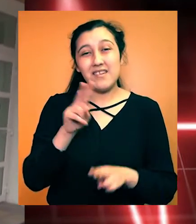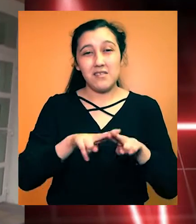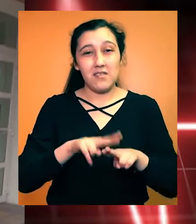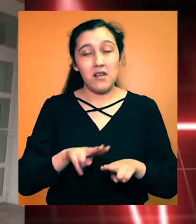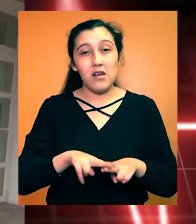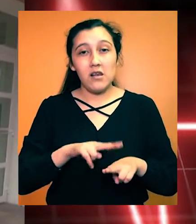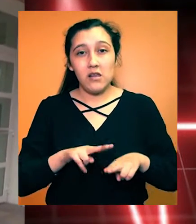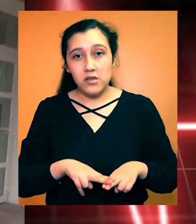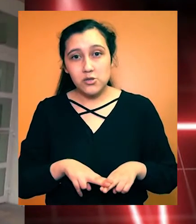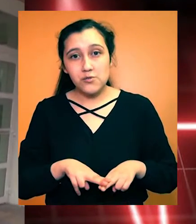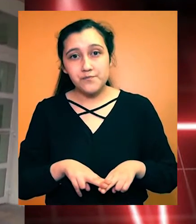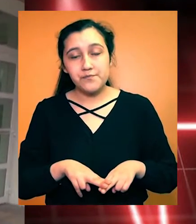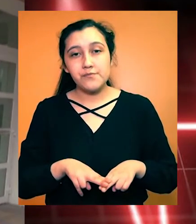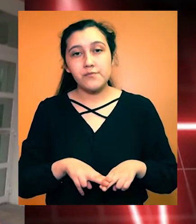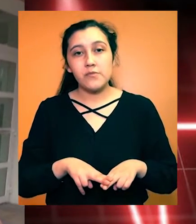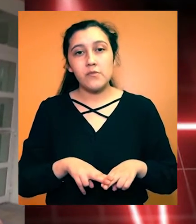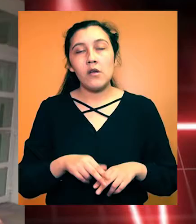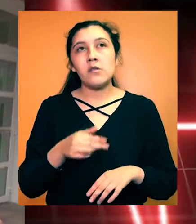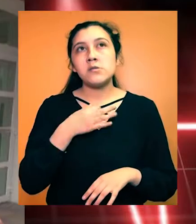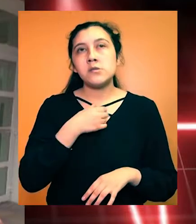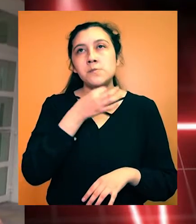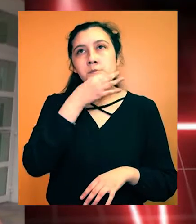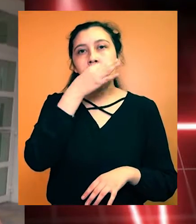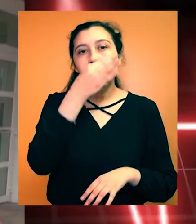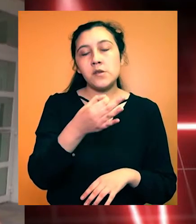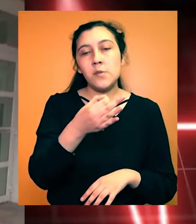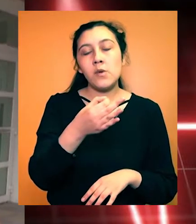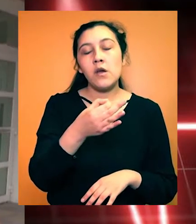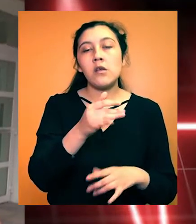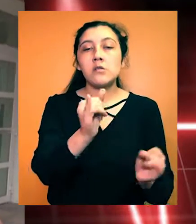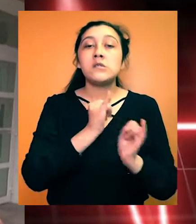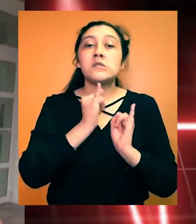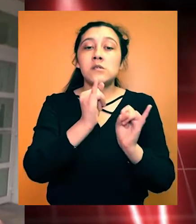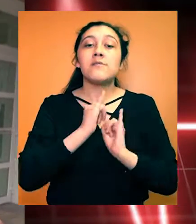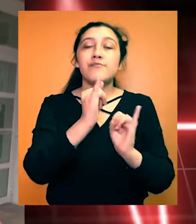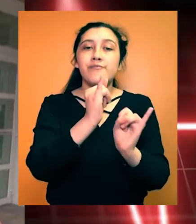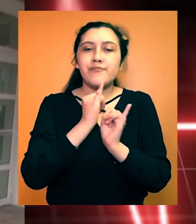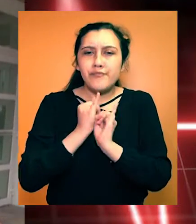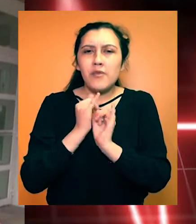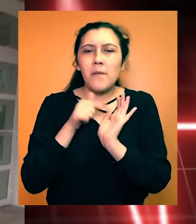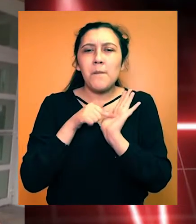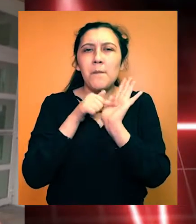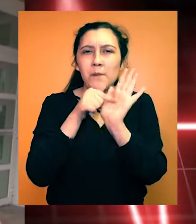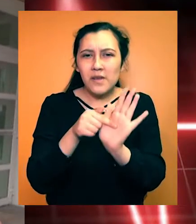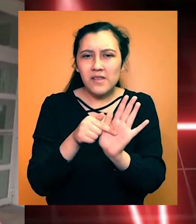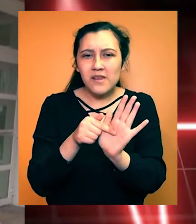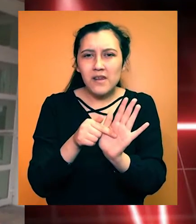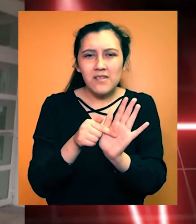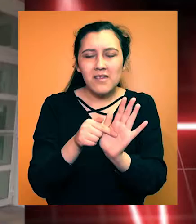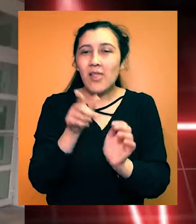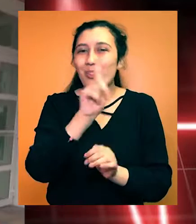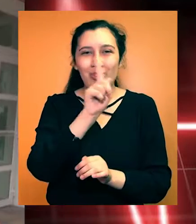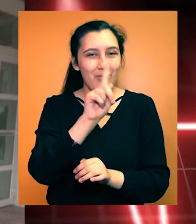en el día que ocurrieron los hechos, o se develaron estos hechos. En definitiva, han ido aportando antecedentes que dan cuenta del descarte